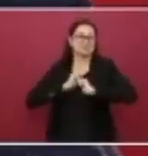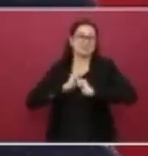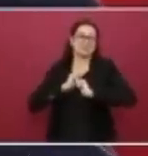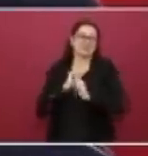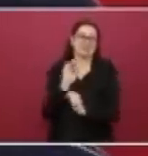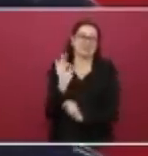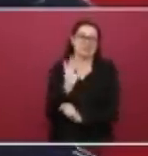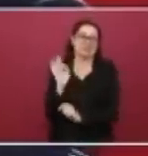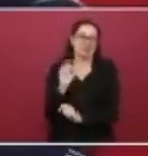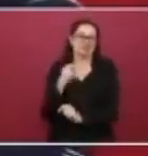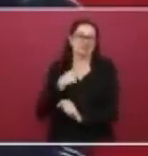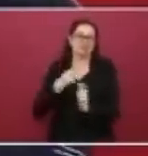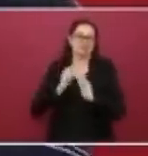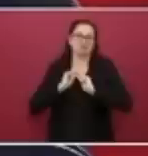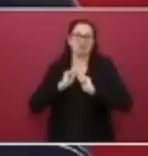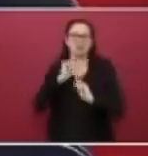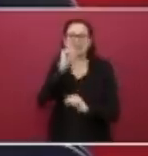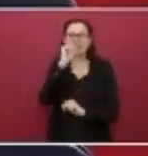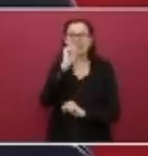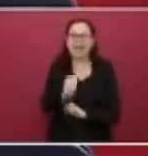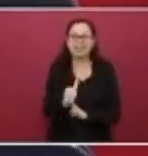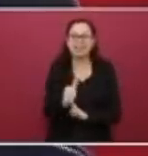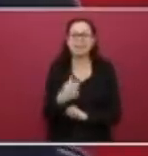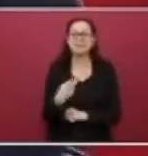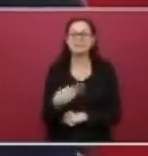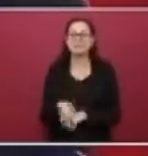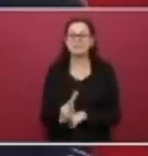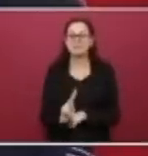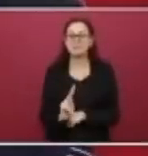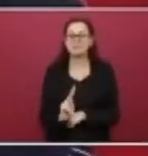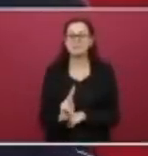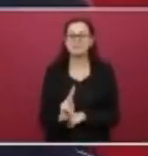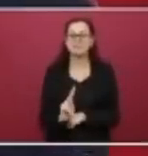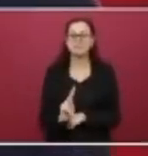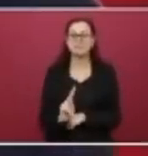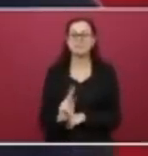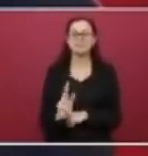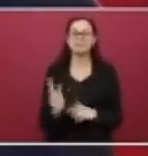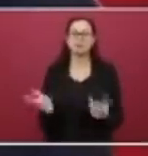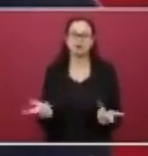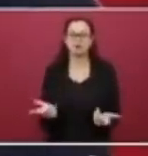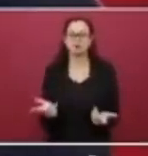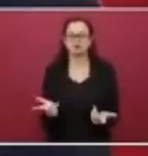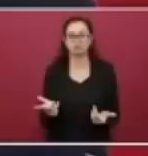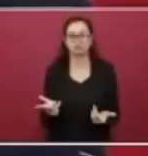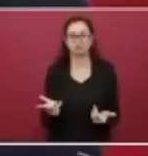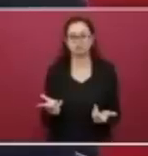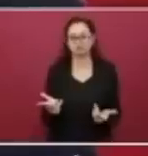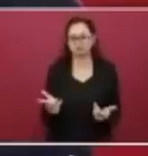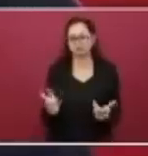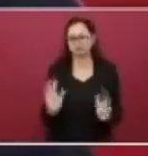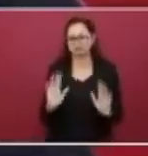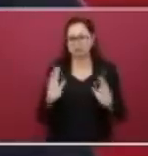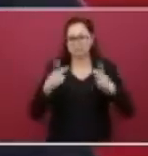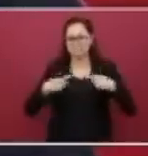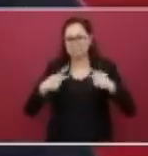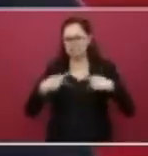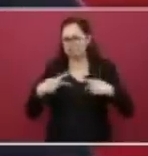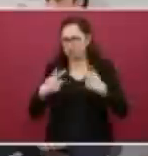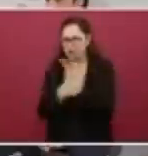pero ya que hemos dicho de que si alguien se entera cualquier ciudadano no solo el